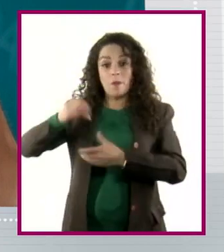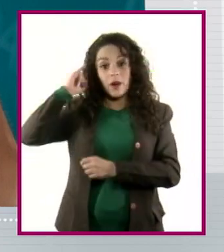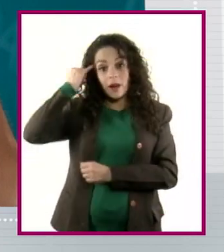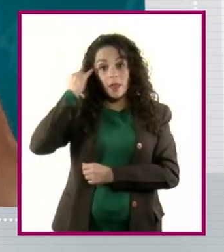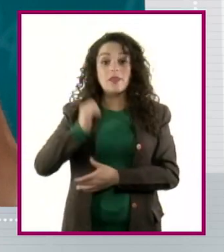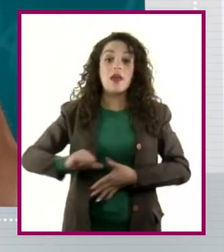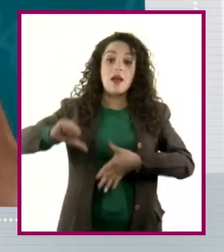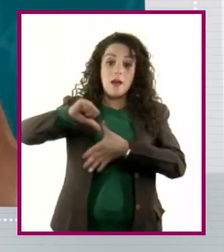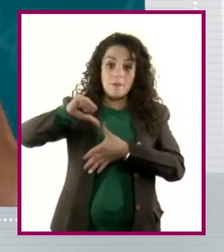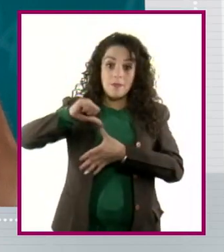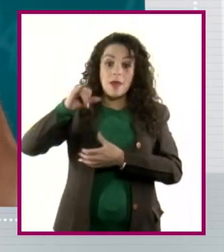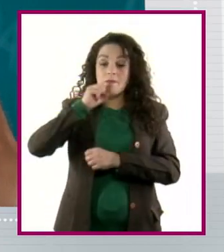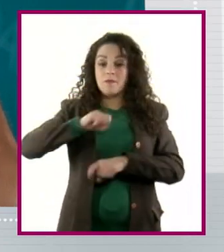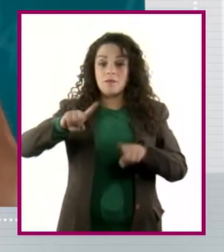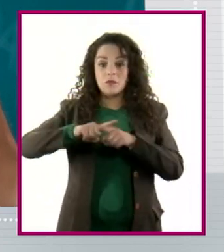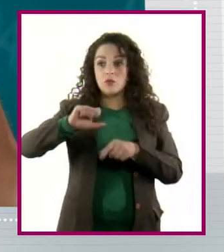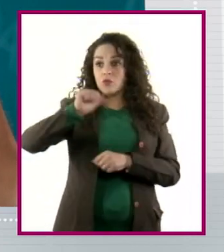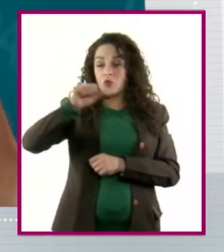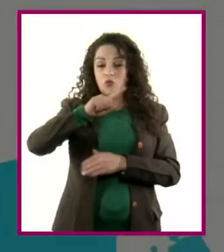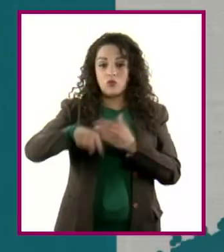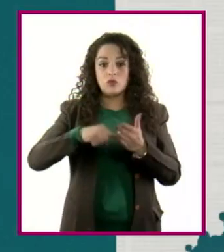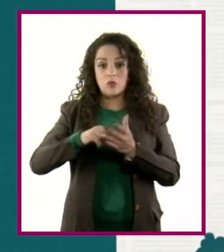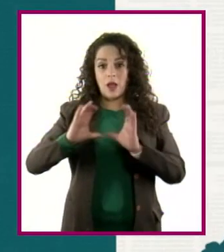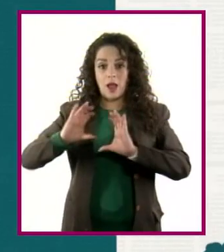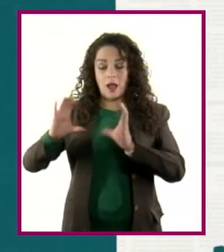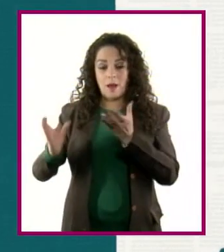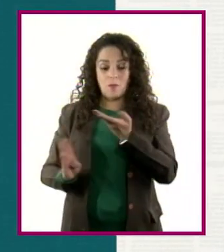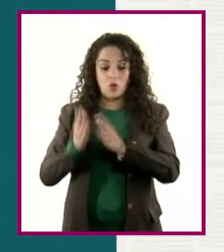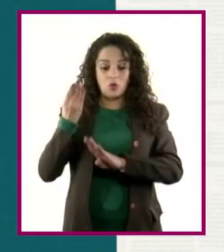América Latina y también en otras partes del planeta.